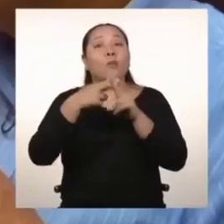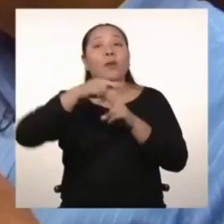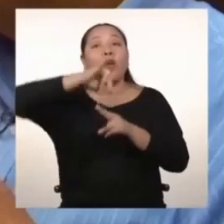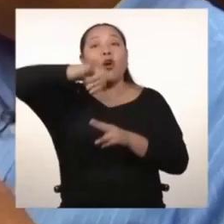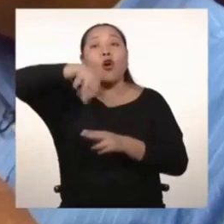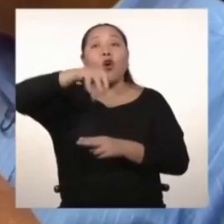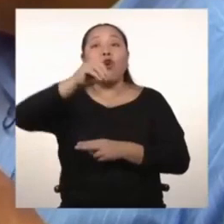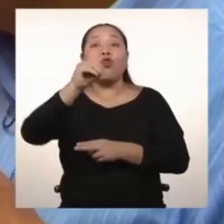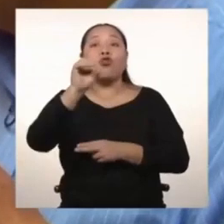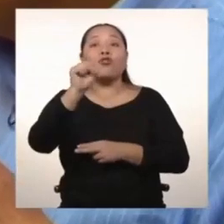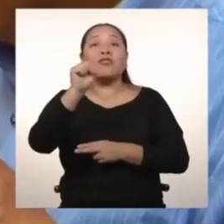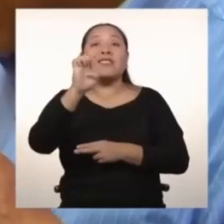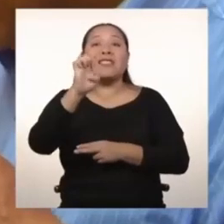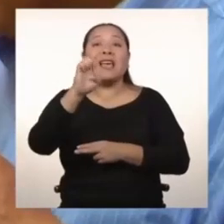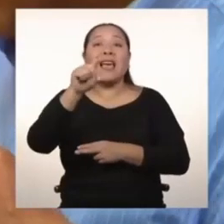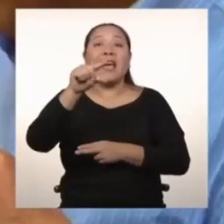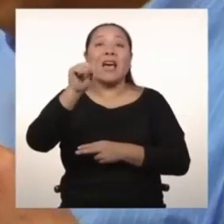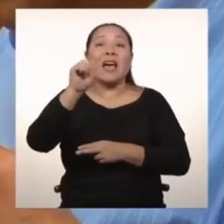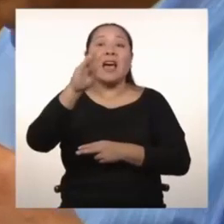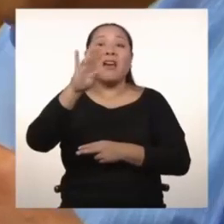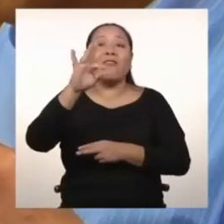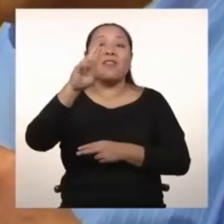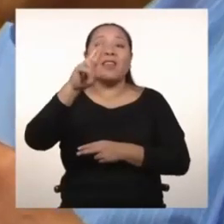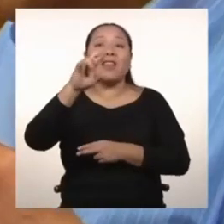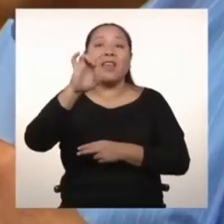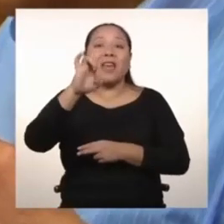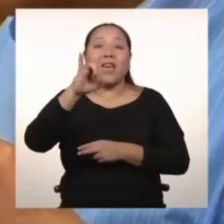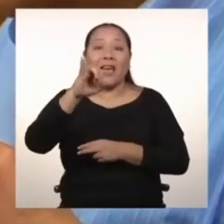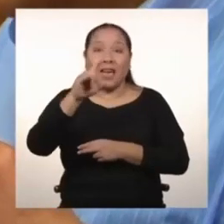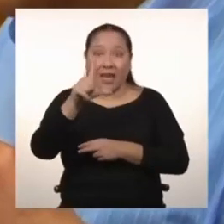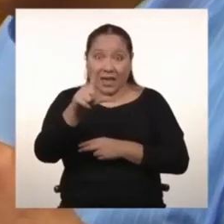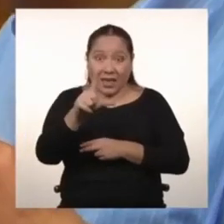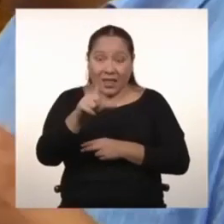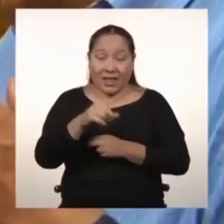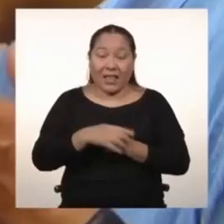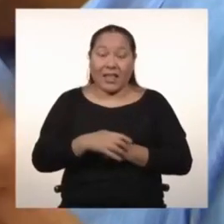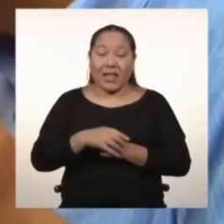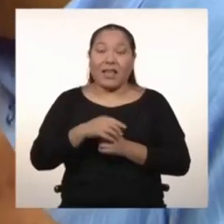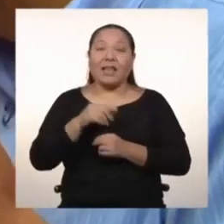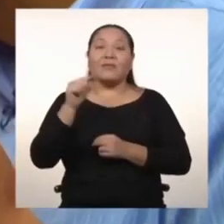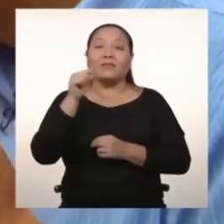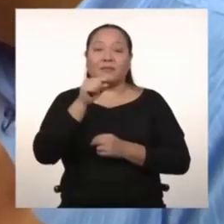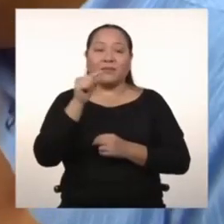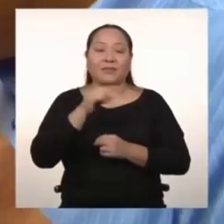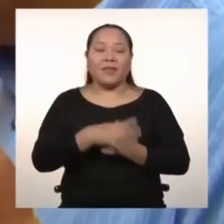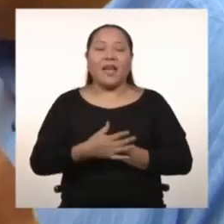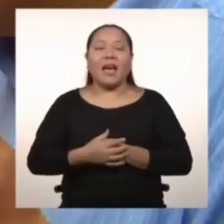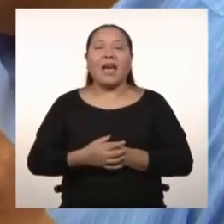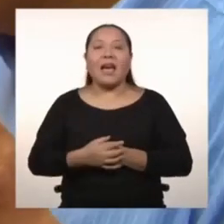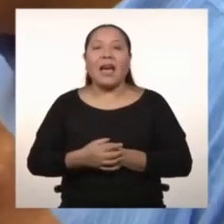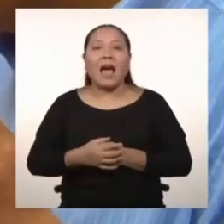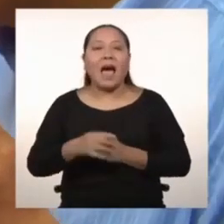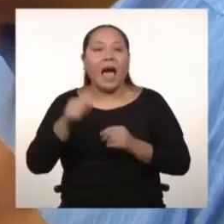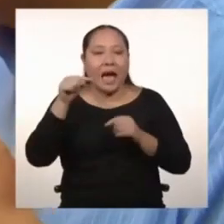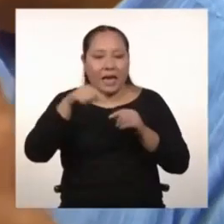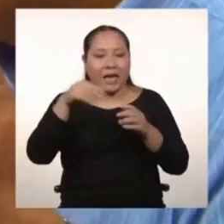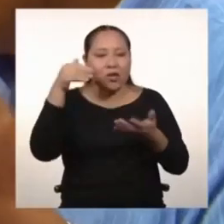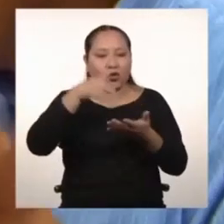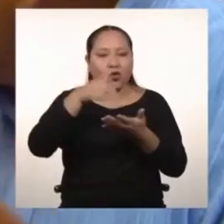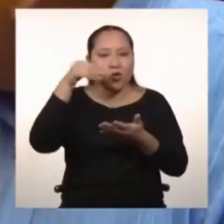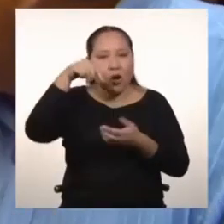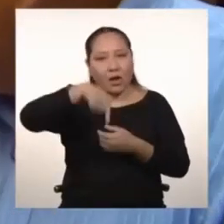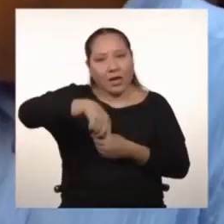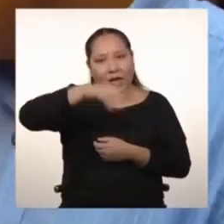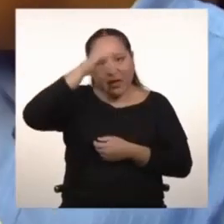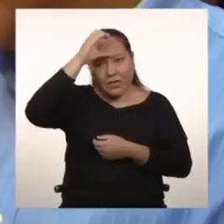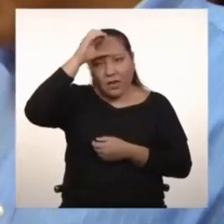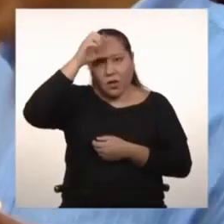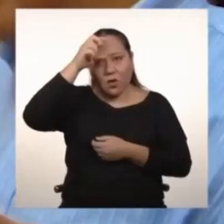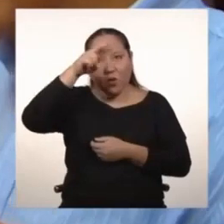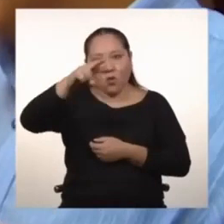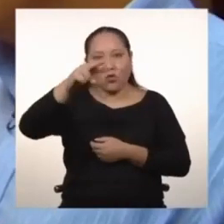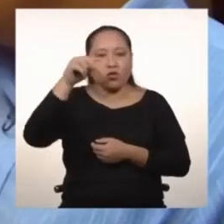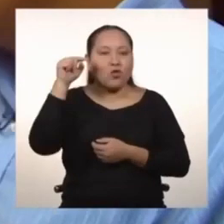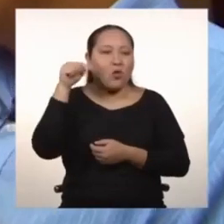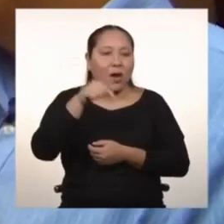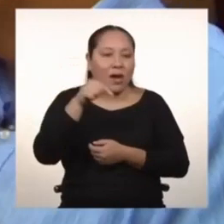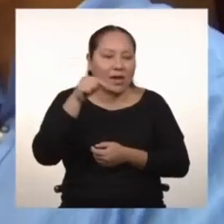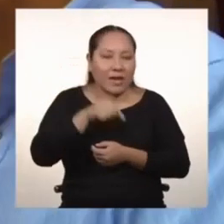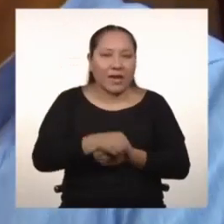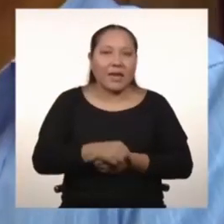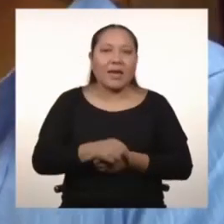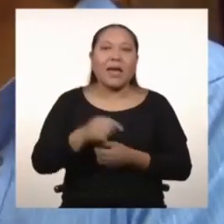Cusco. Cuando ya se establece el colegio aquí, ahí estudia Túpac Amaru. Claro. Claro. Le correspondía. Le correspondía ahí,